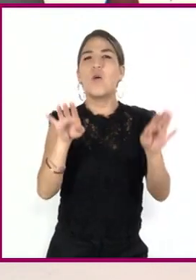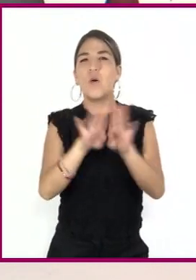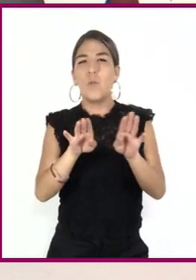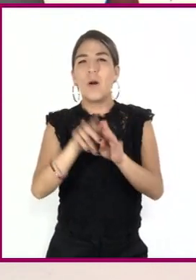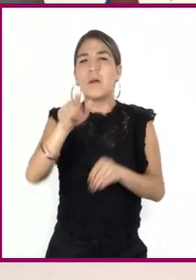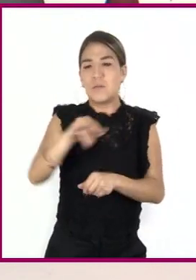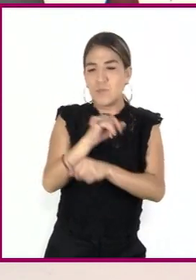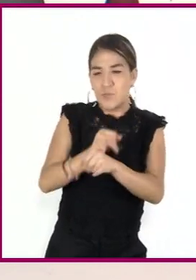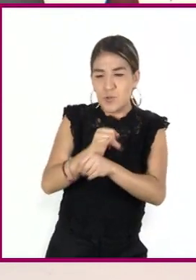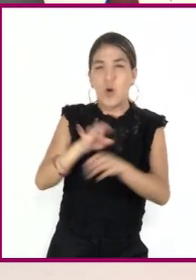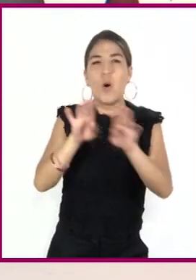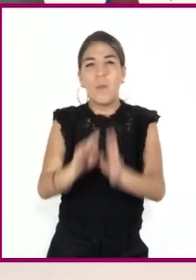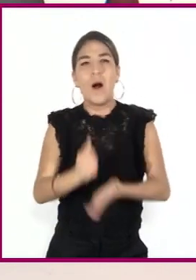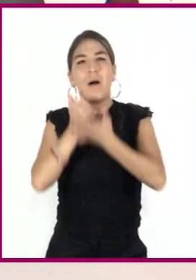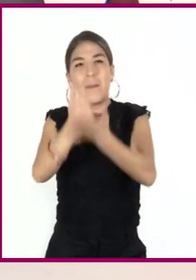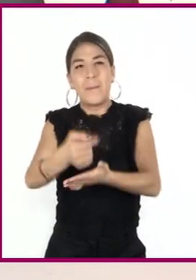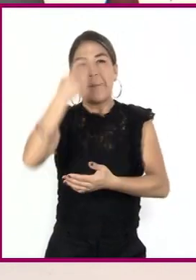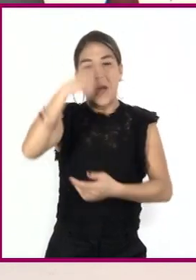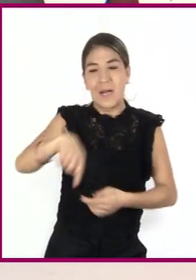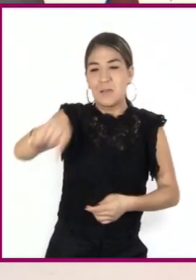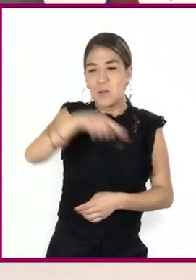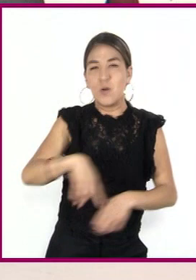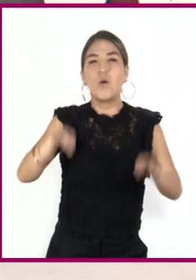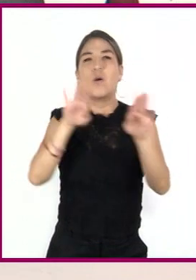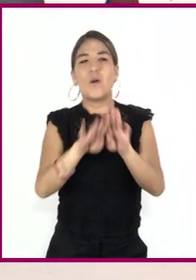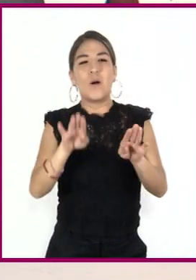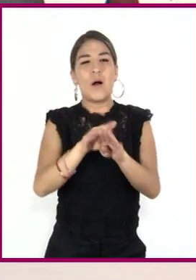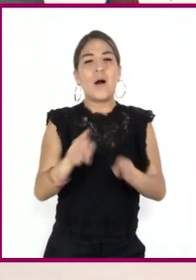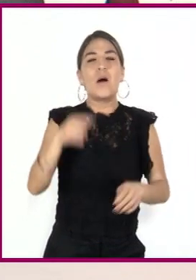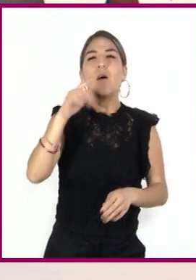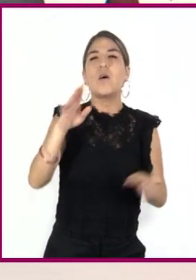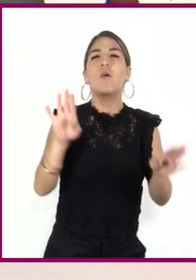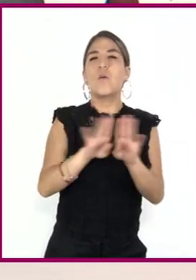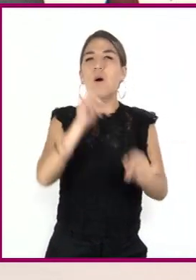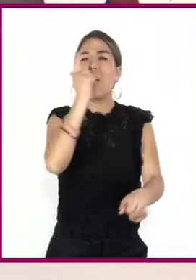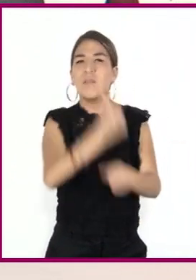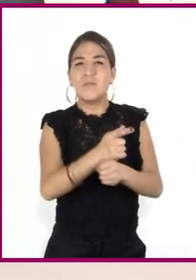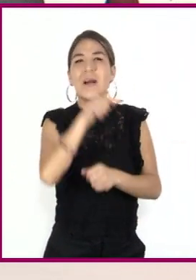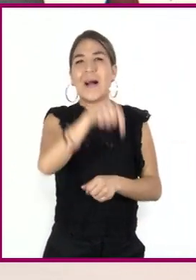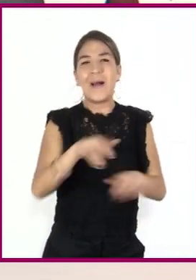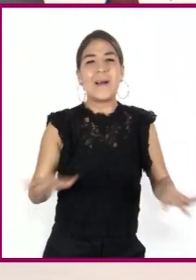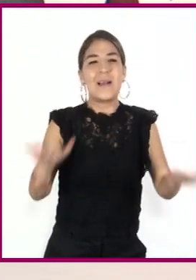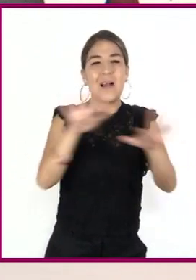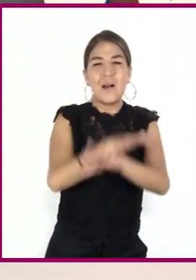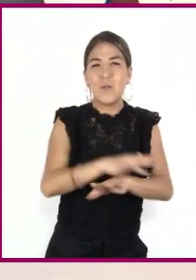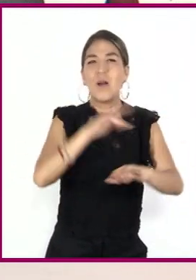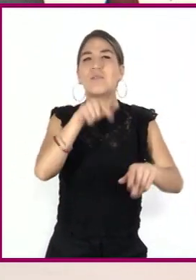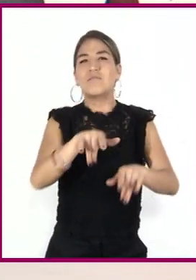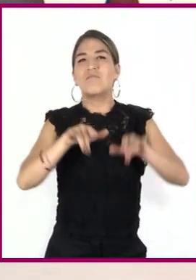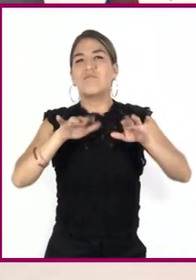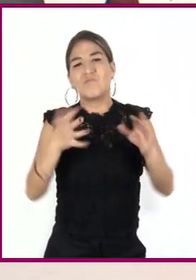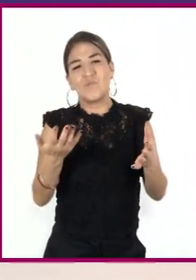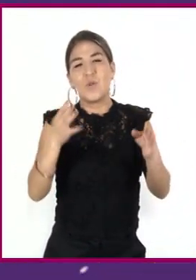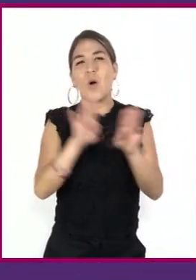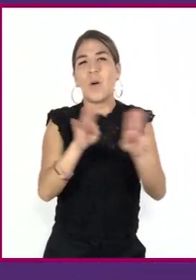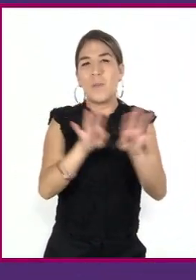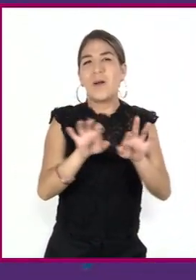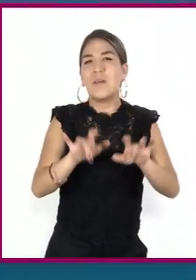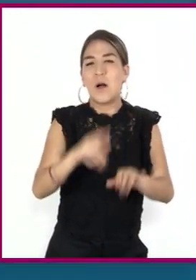colegas le están enseñando a la nariz electrónica ENOS cómo detectar un cambio electrónico desde una parte por